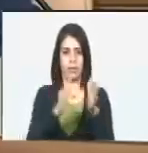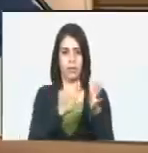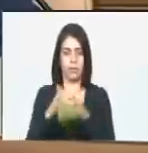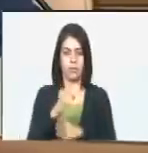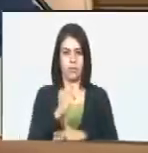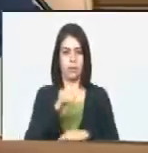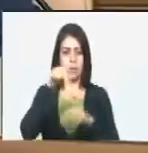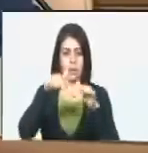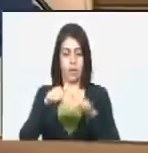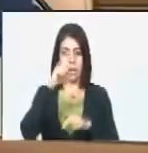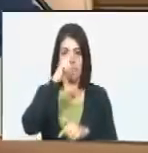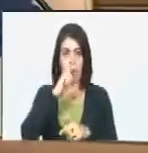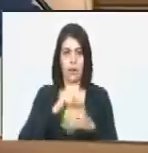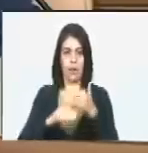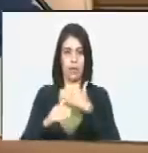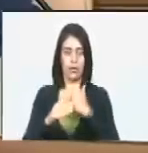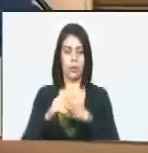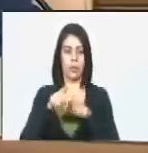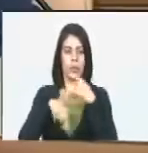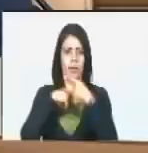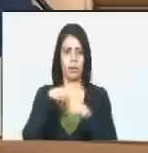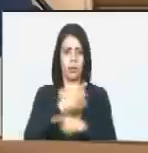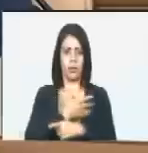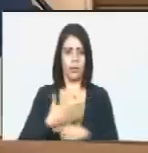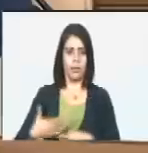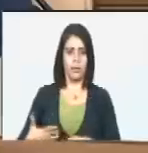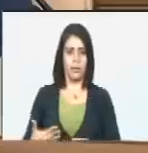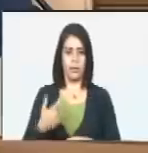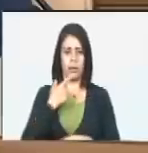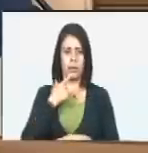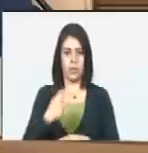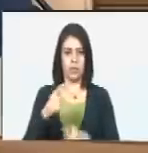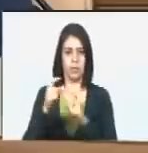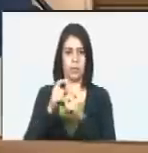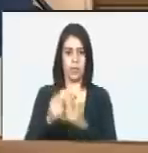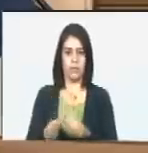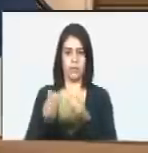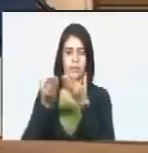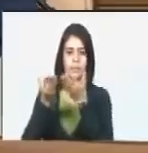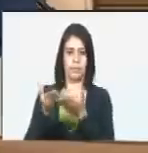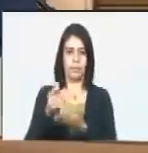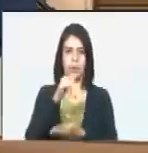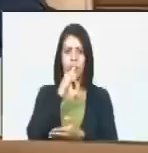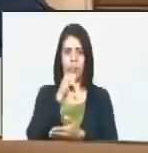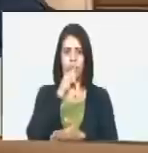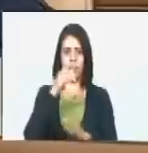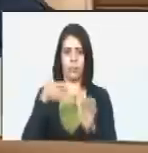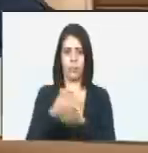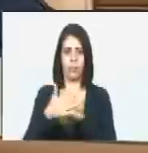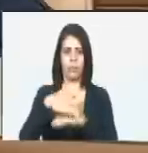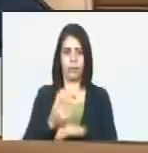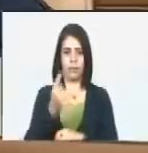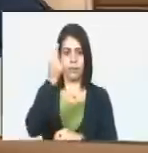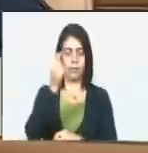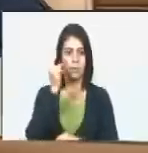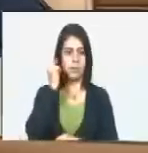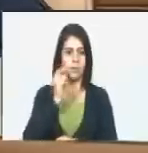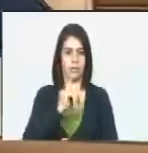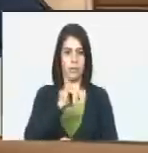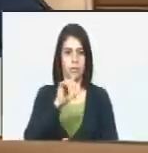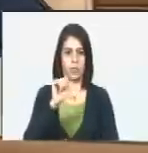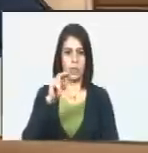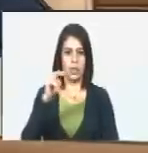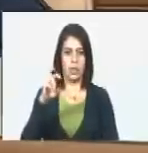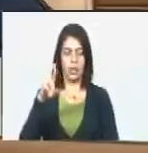año. Seguidamente, el presidente cedió el derecho de palabra para puntos de información a las diputadas Yasnedi Guarnieri,